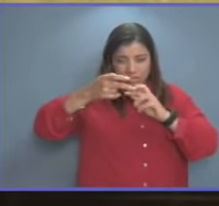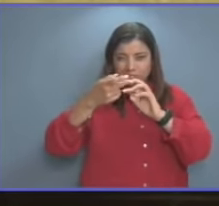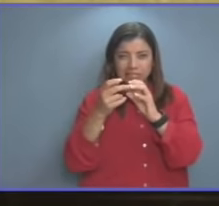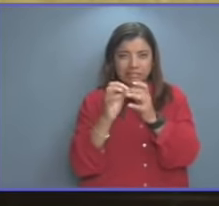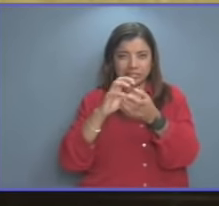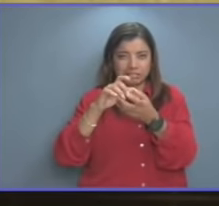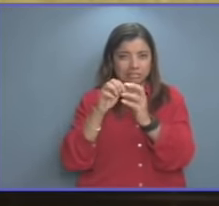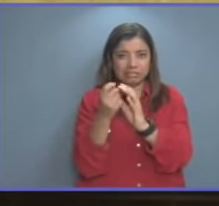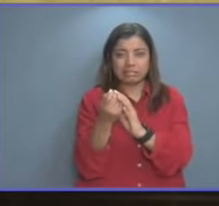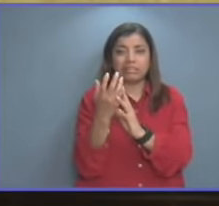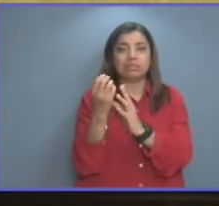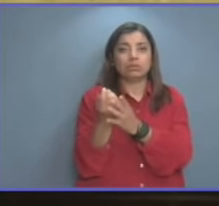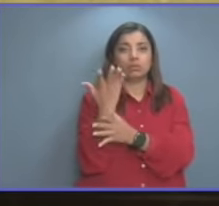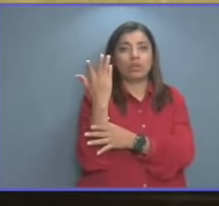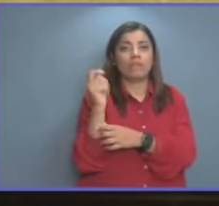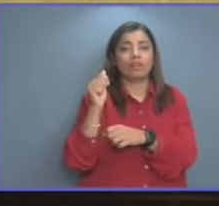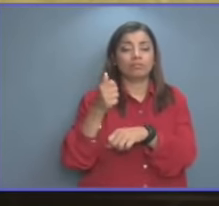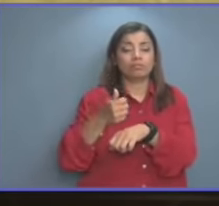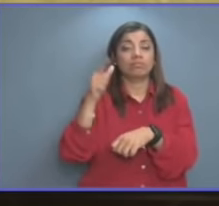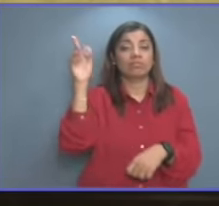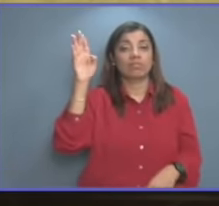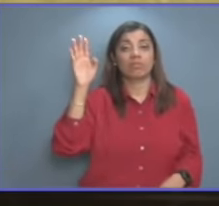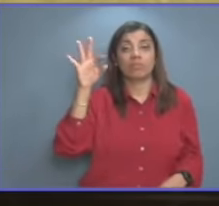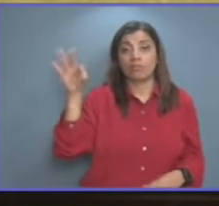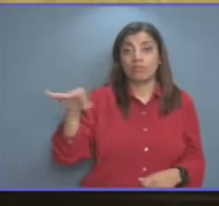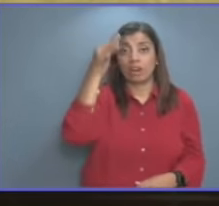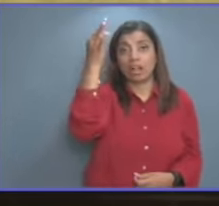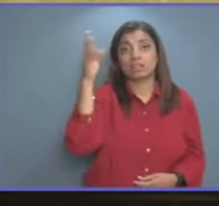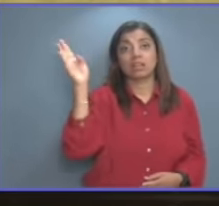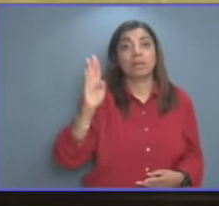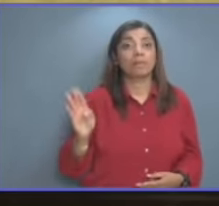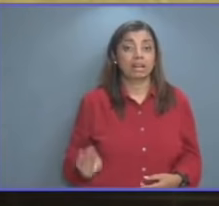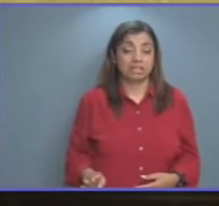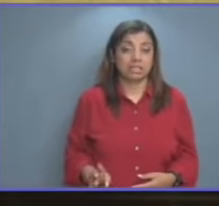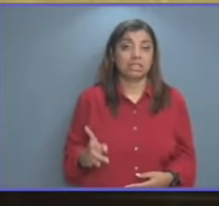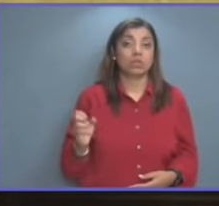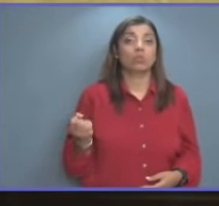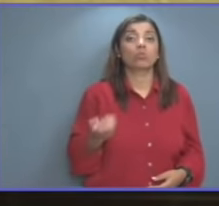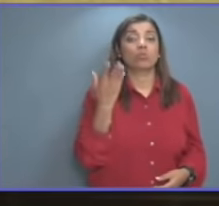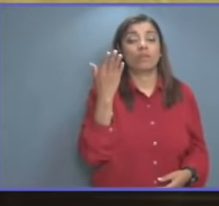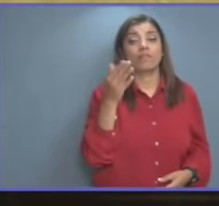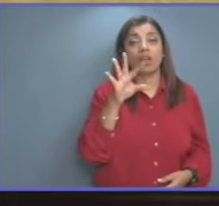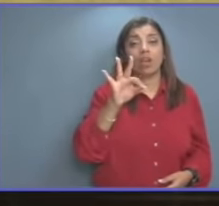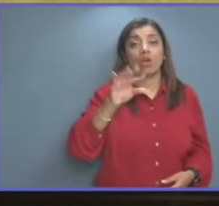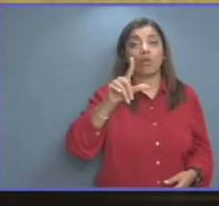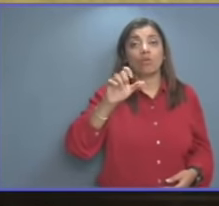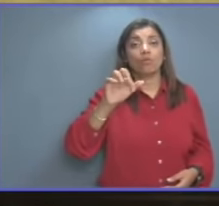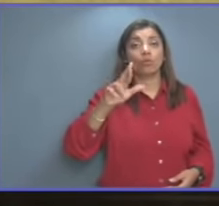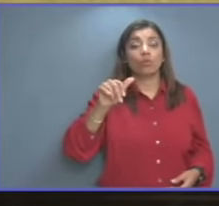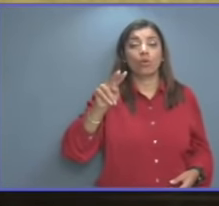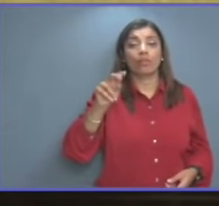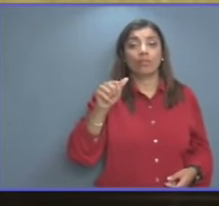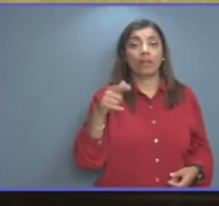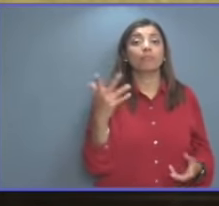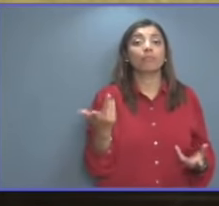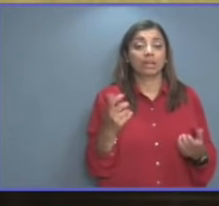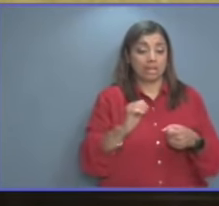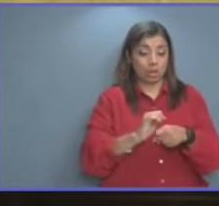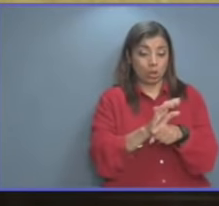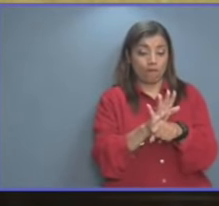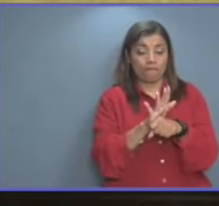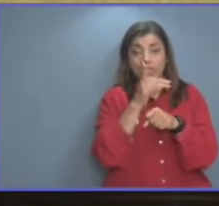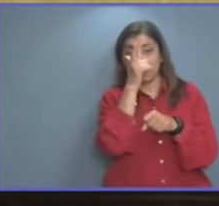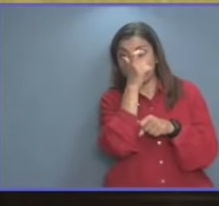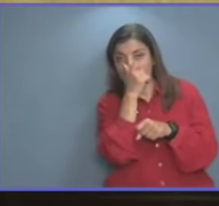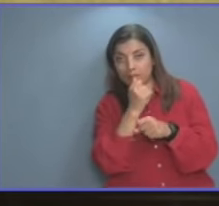francia y en brasil donde ya se reportan los primeros casos de floro na la infección es simultánea de kobe de 19